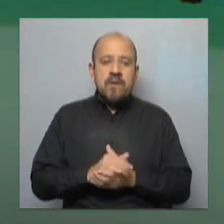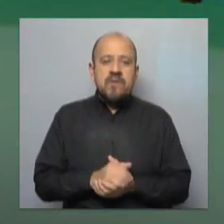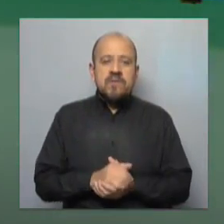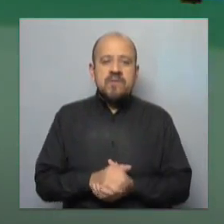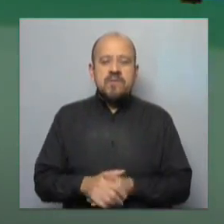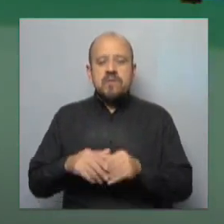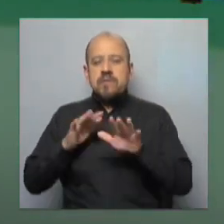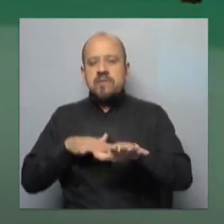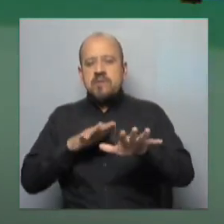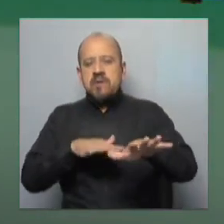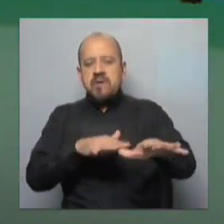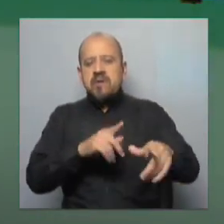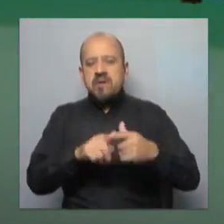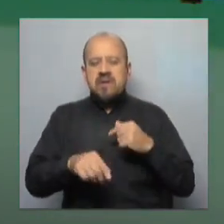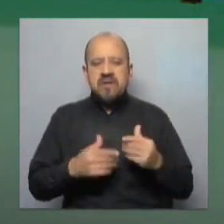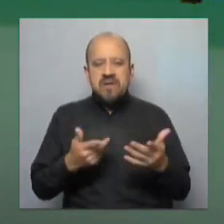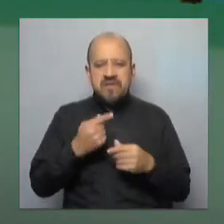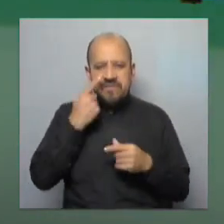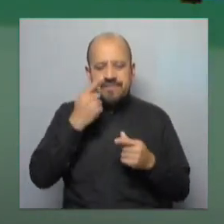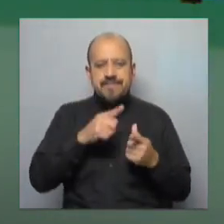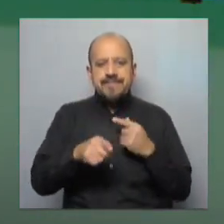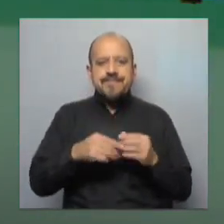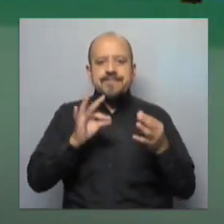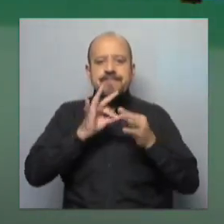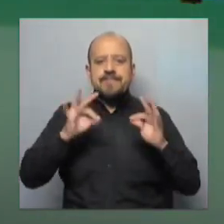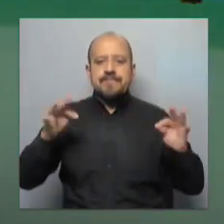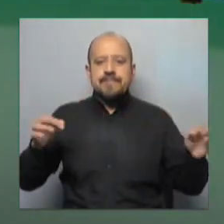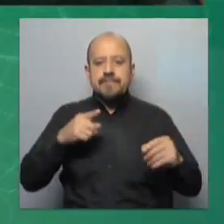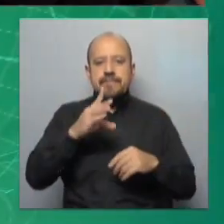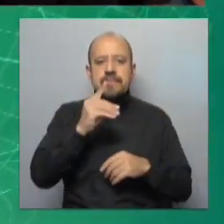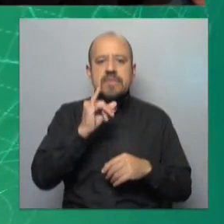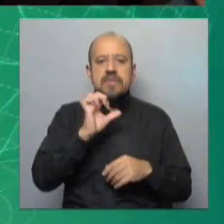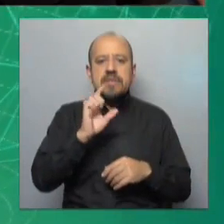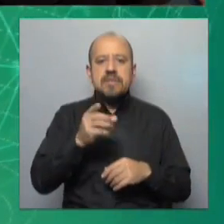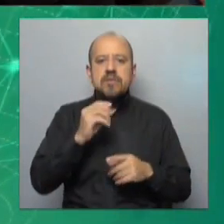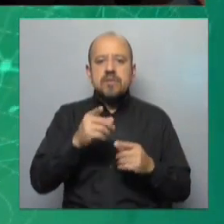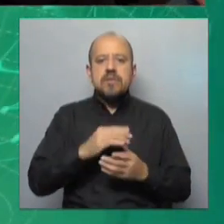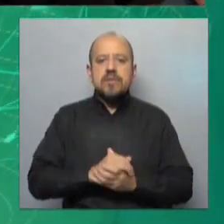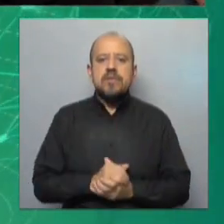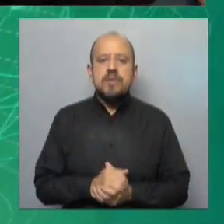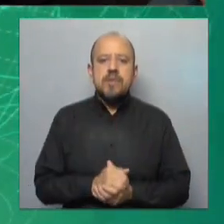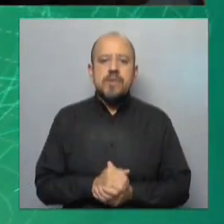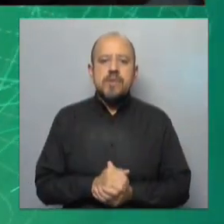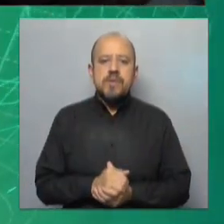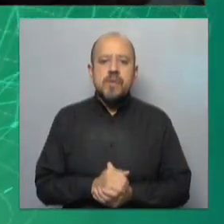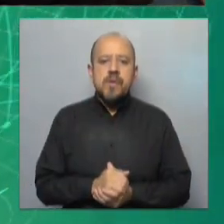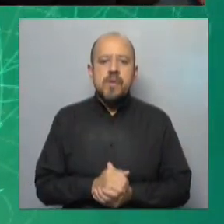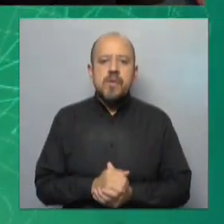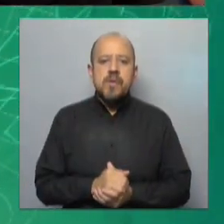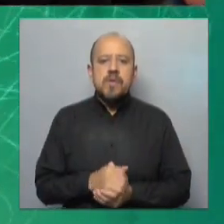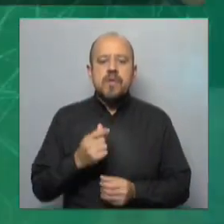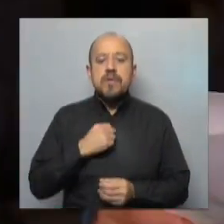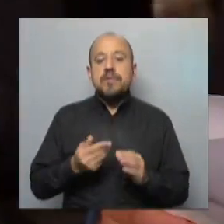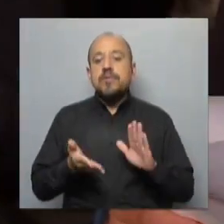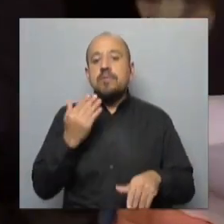bajo la consigna ni una menos tiempo de lectura de proclama así está diego martín y vemos y escuchamos las